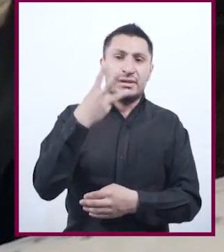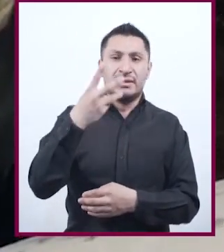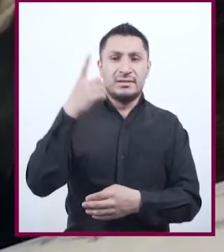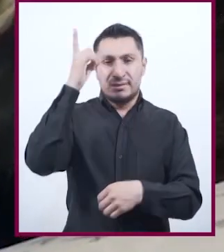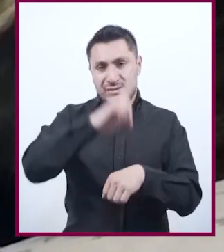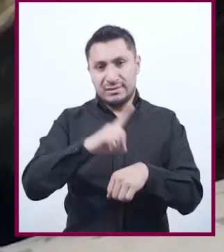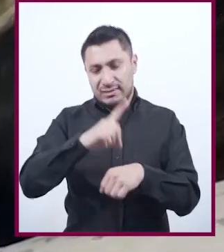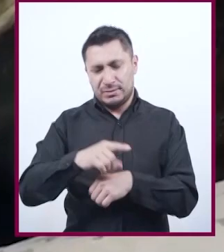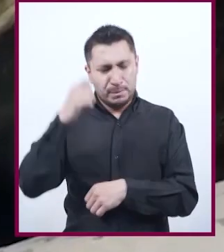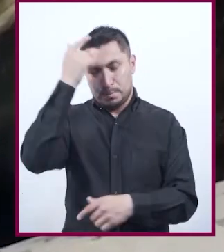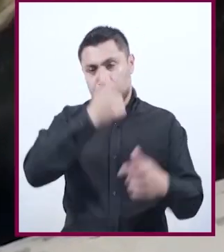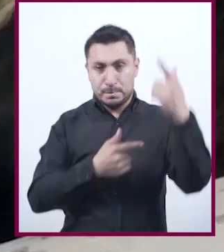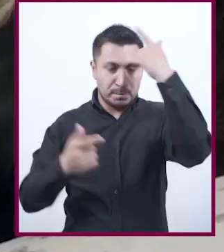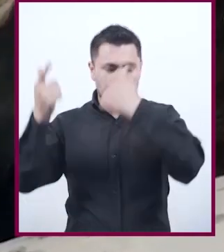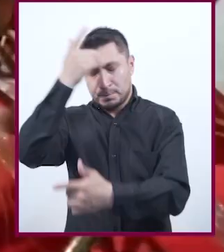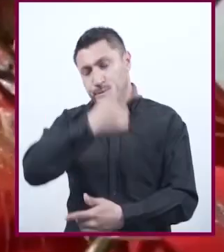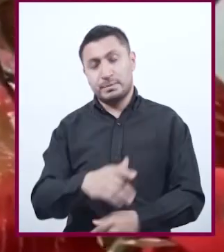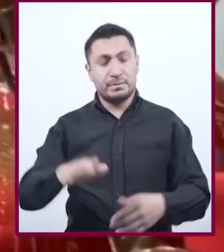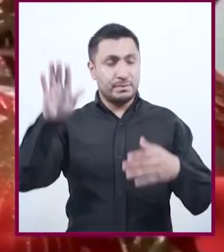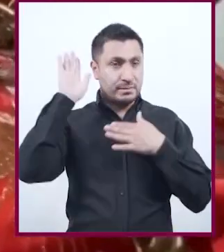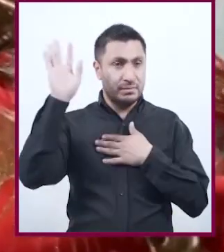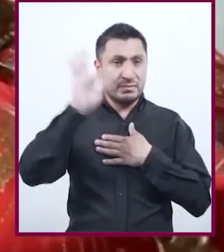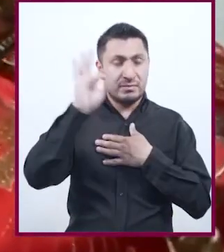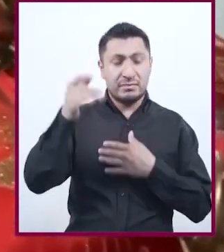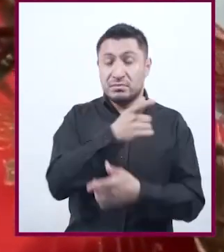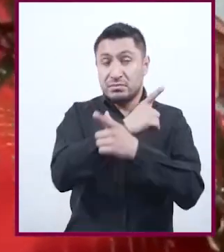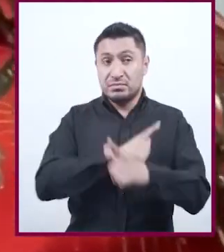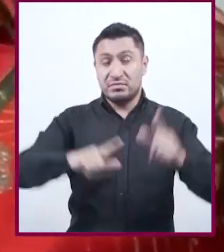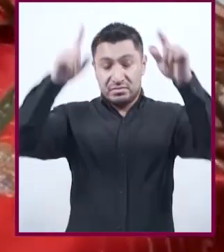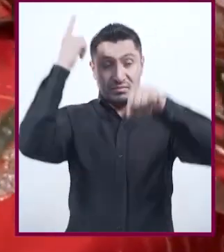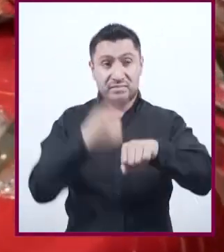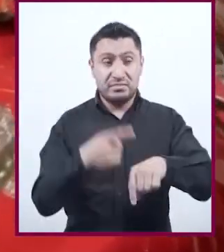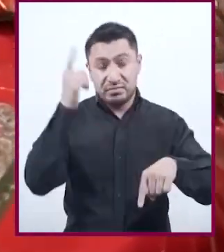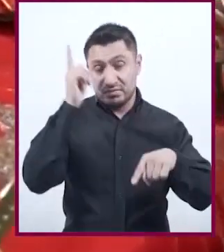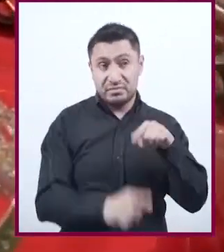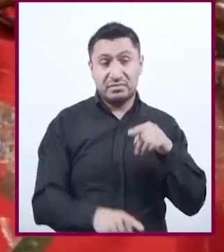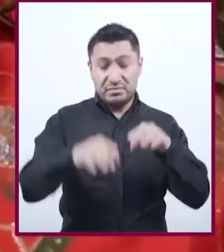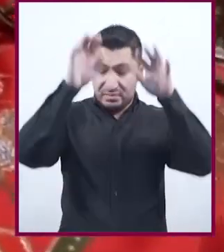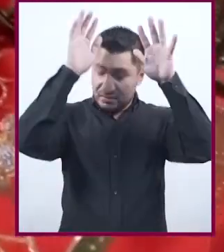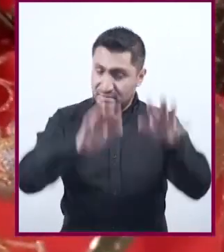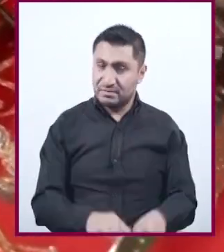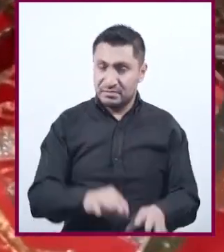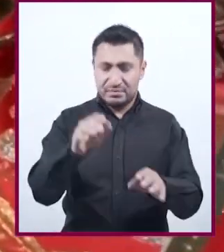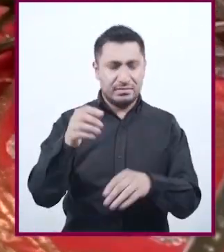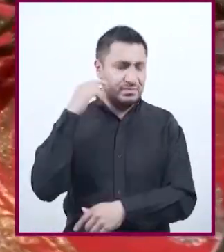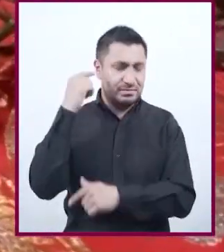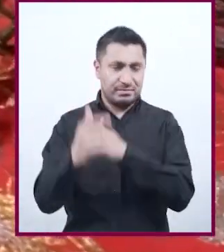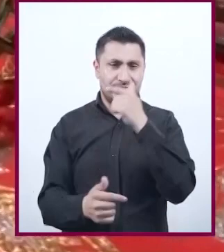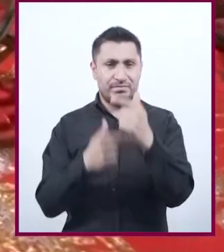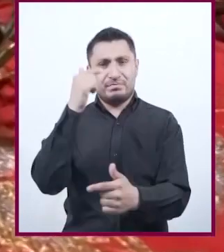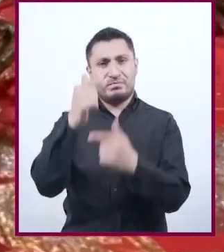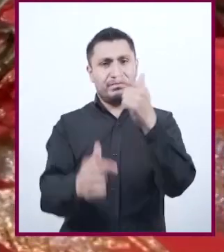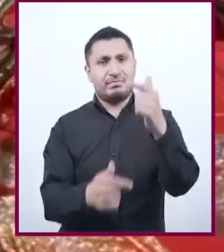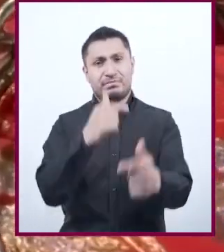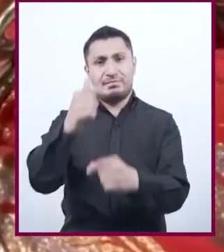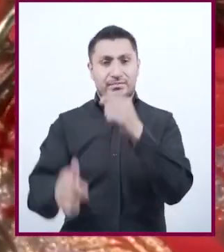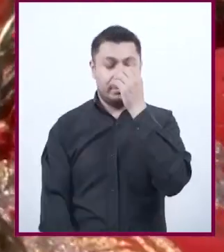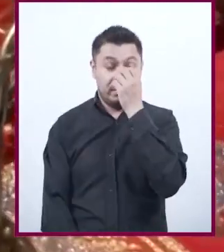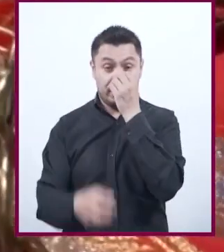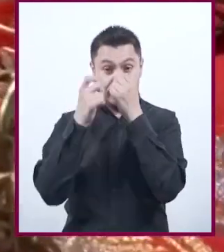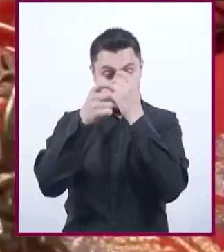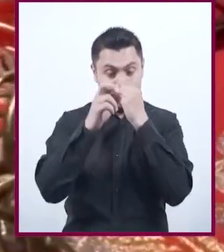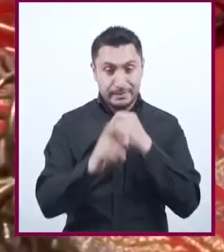durante 3 días y sus noches, prometiendo que si los libraba de aquella enfermedad, lo venerarían generación tras